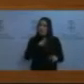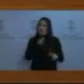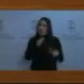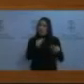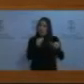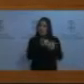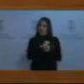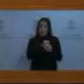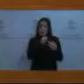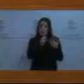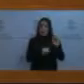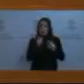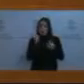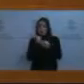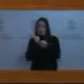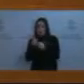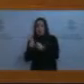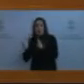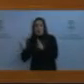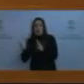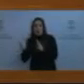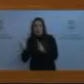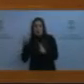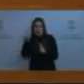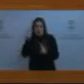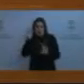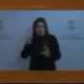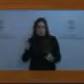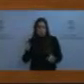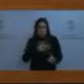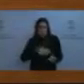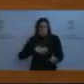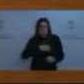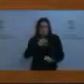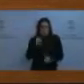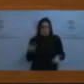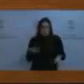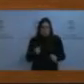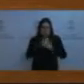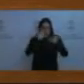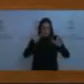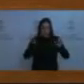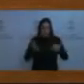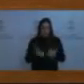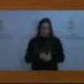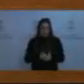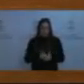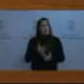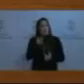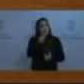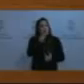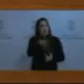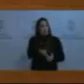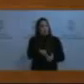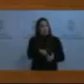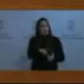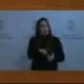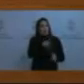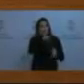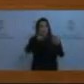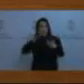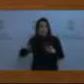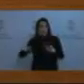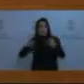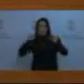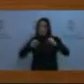y más trabajadores, naturalmente que es un motivo de satisfacción, como es un motivo de satisfacción que todas las personas